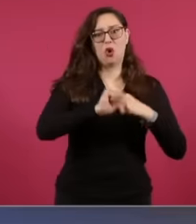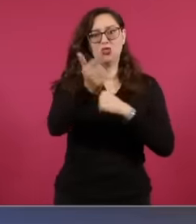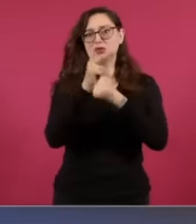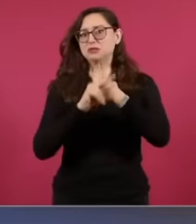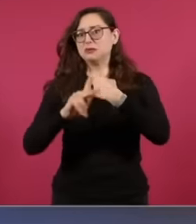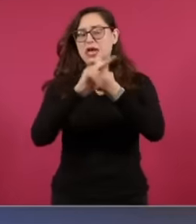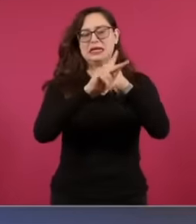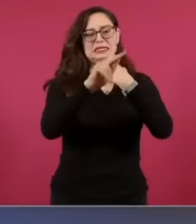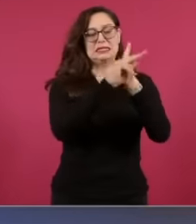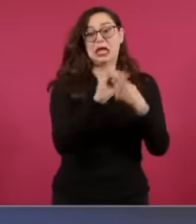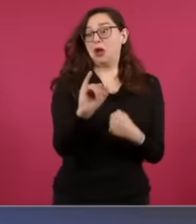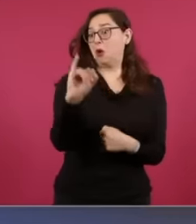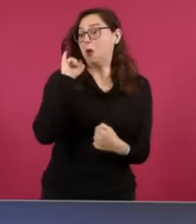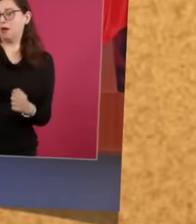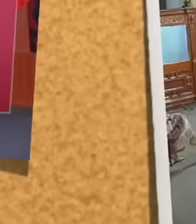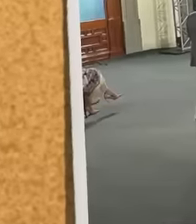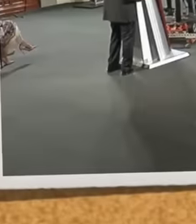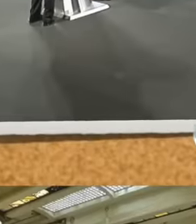económicos globales.